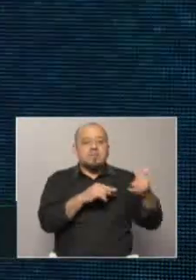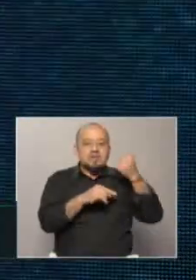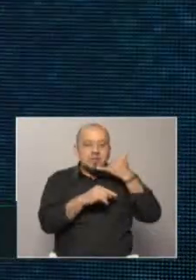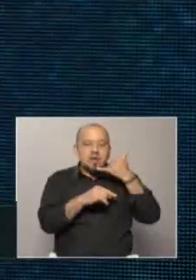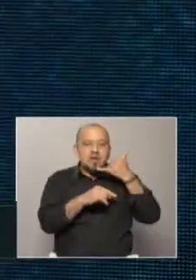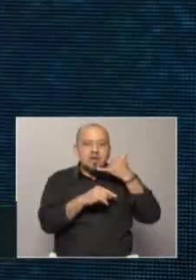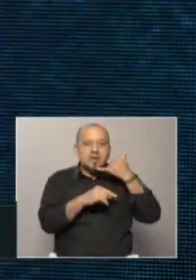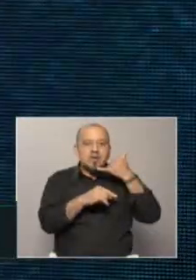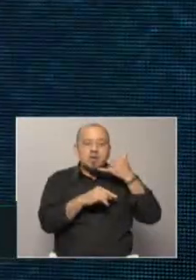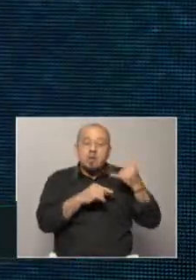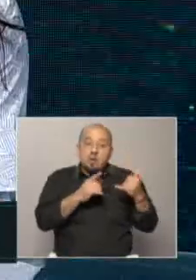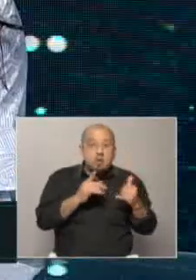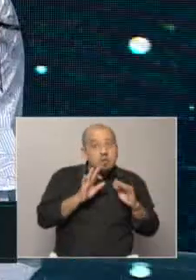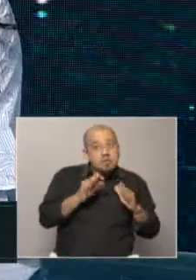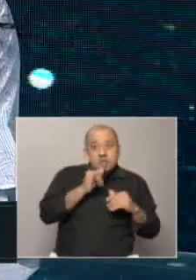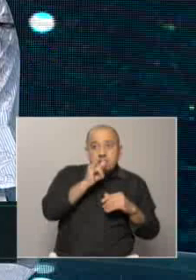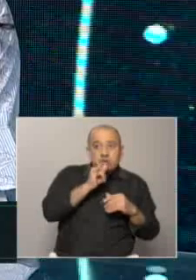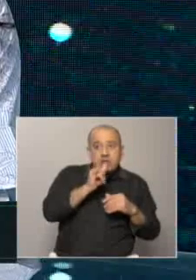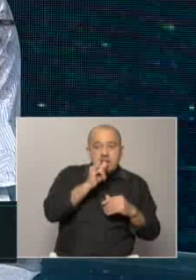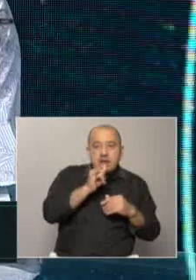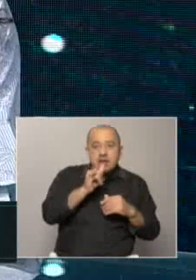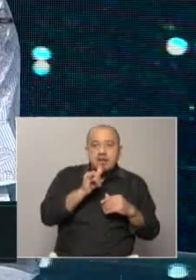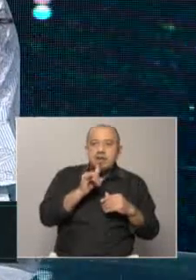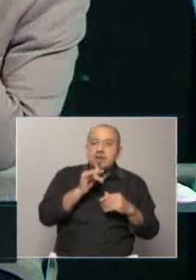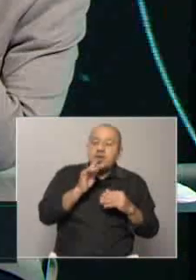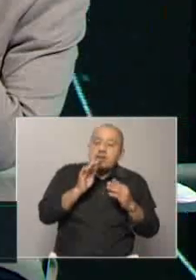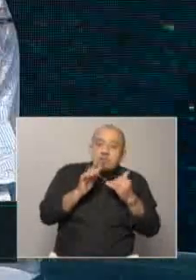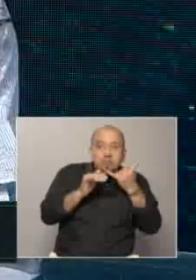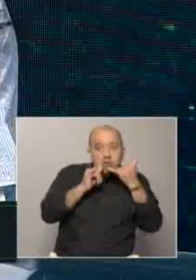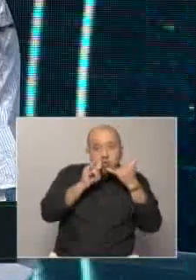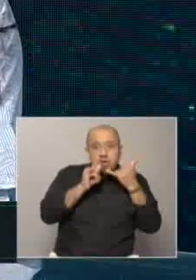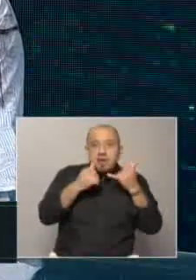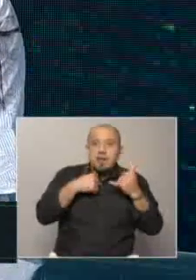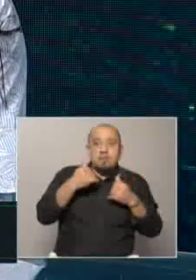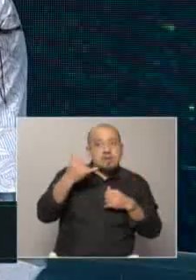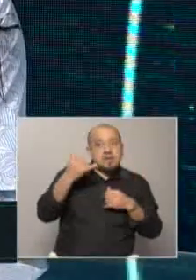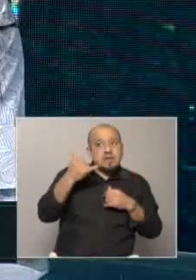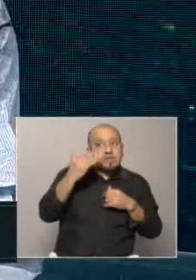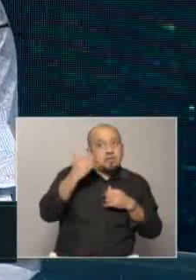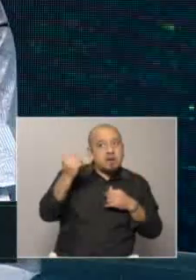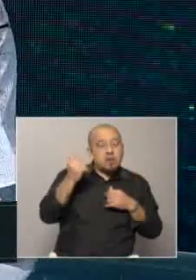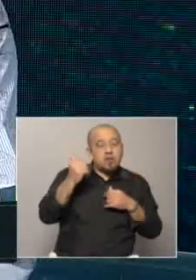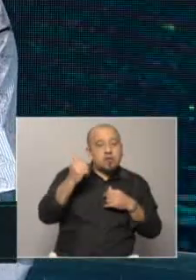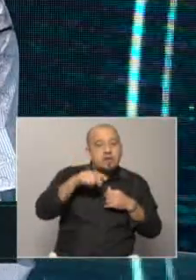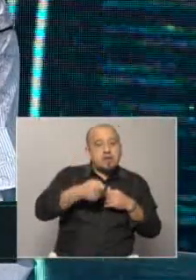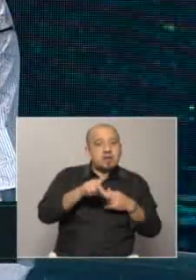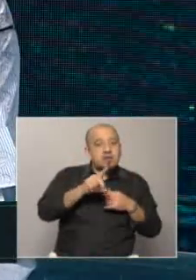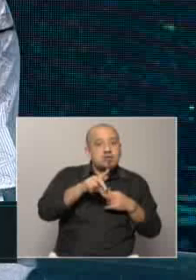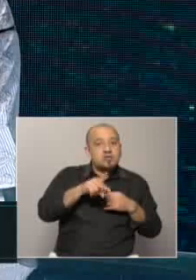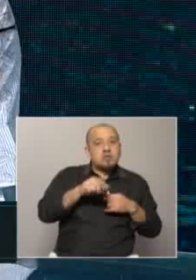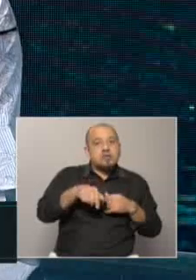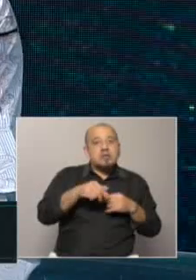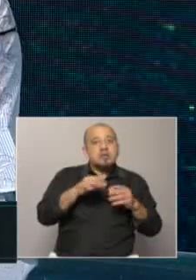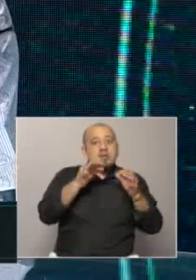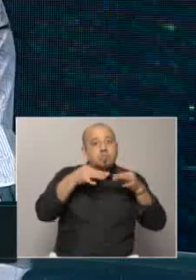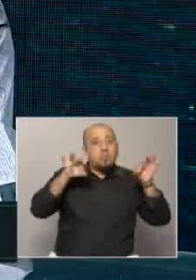Entonces me llama y me dice, no, te quería contar una cosa. Preocupado. Me llamaron del 12 y bueno, está, es un